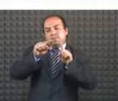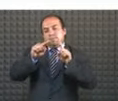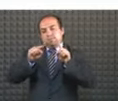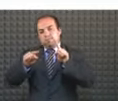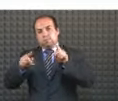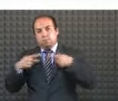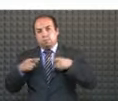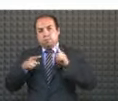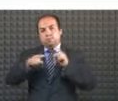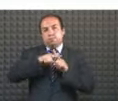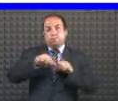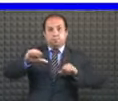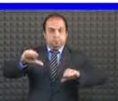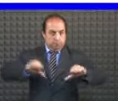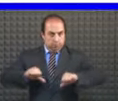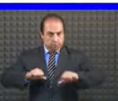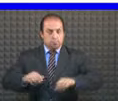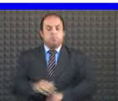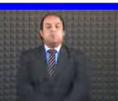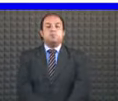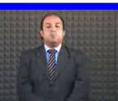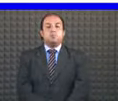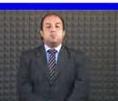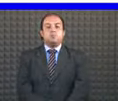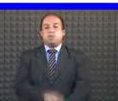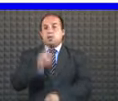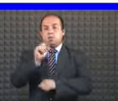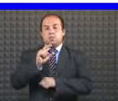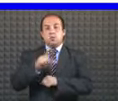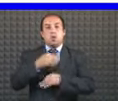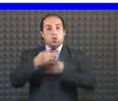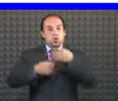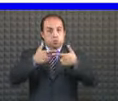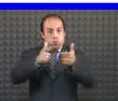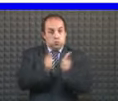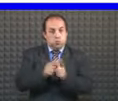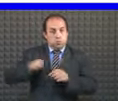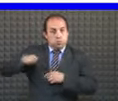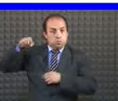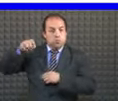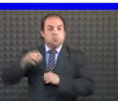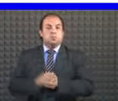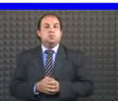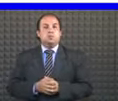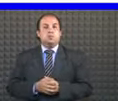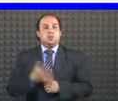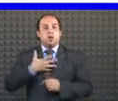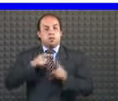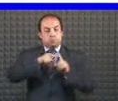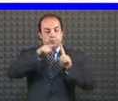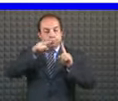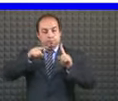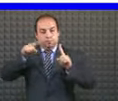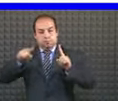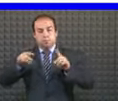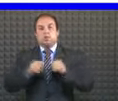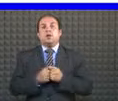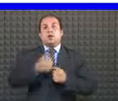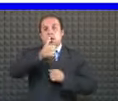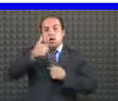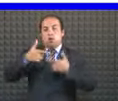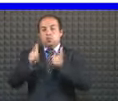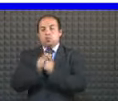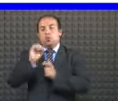positivos activos. Siguiente. Mismo caso para prácticamente todos los grupos de edad. Así están las curvas de casos activos por grupo de edad.